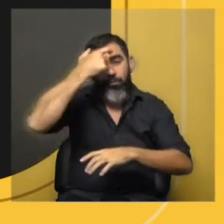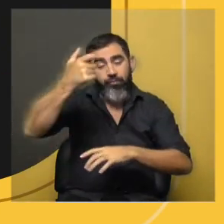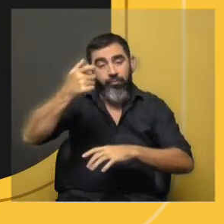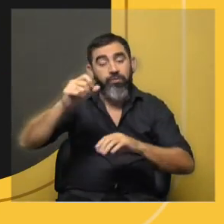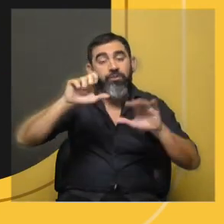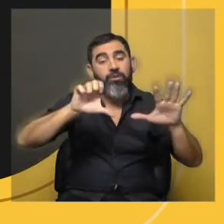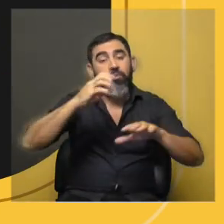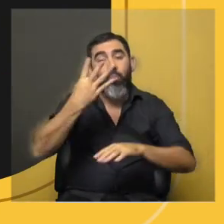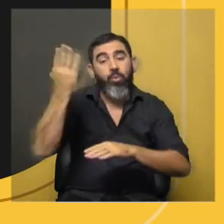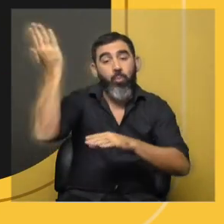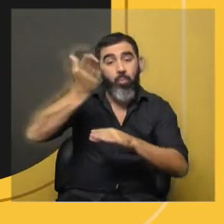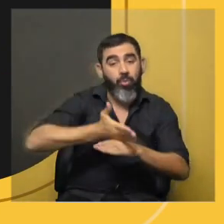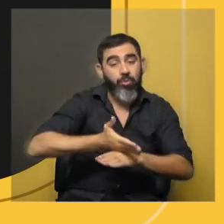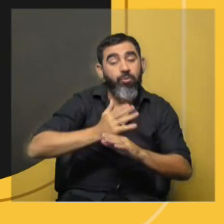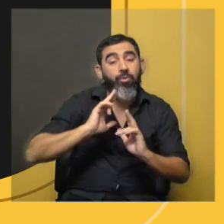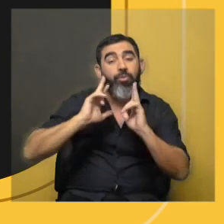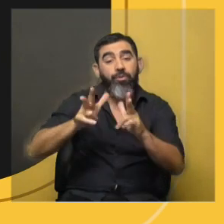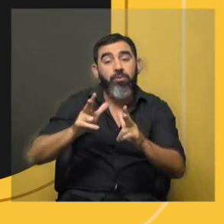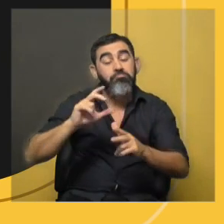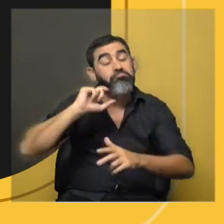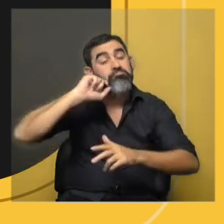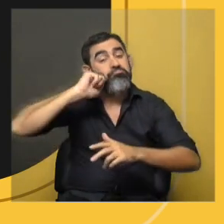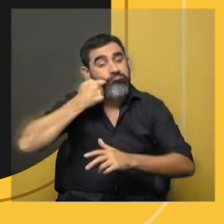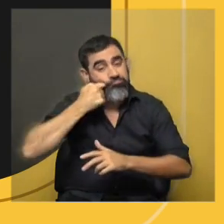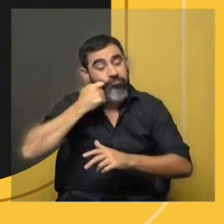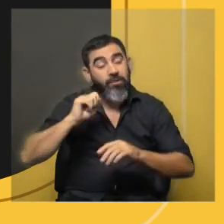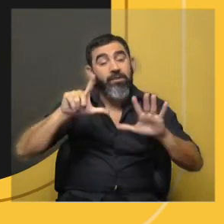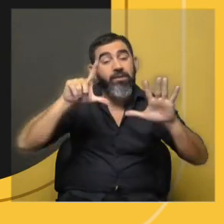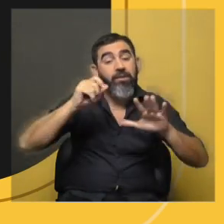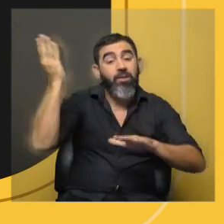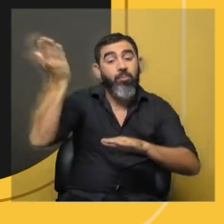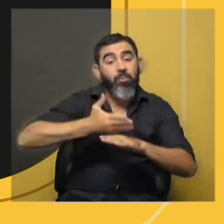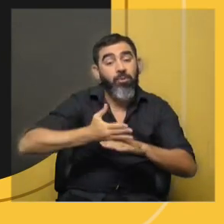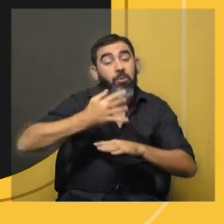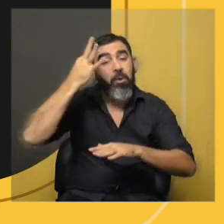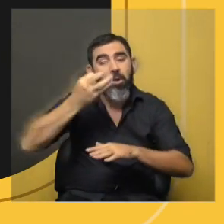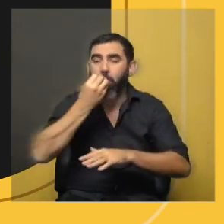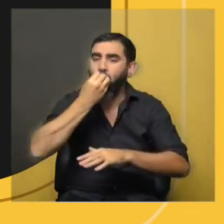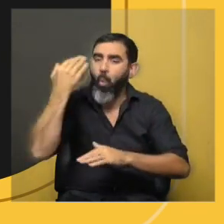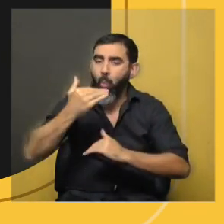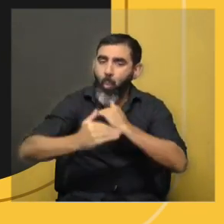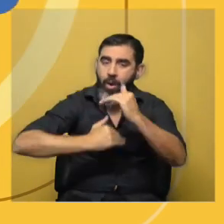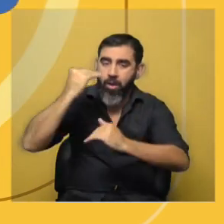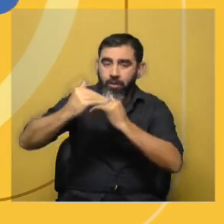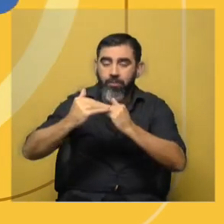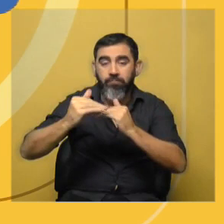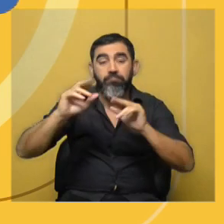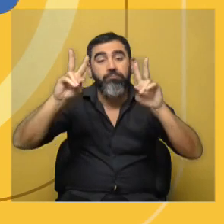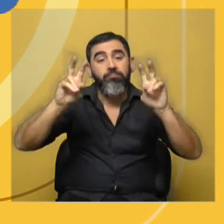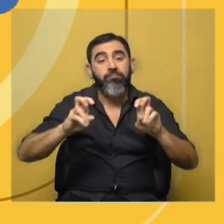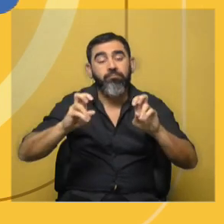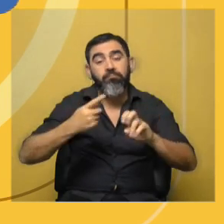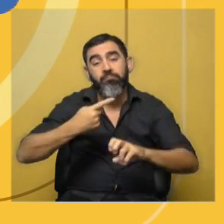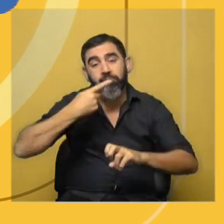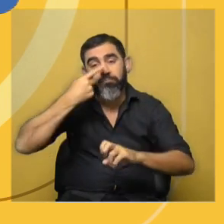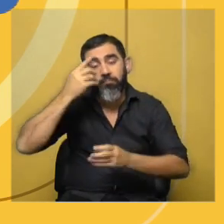el 64% señala que es atractiva, mientras que el 70% cree que es prestigiosa. Los temas que despiertan